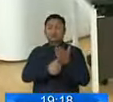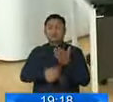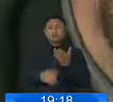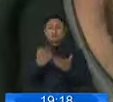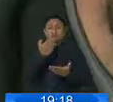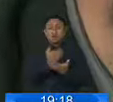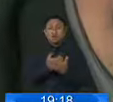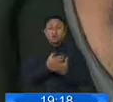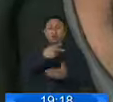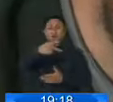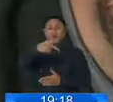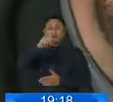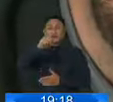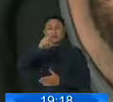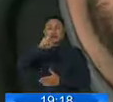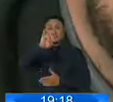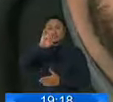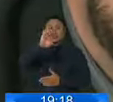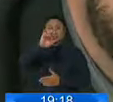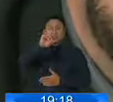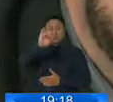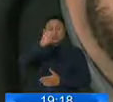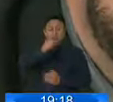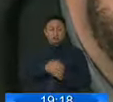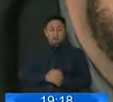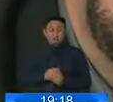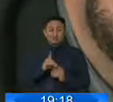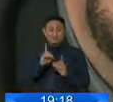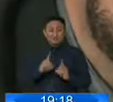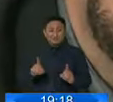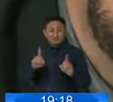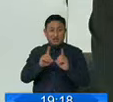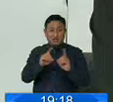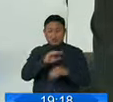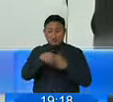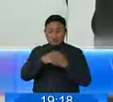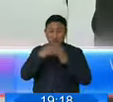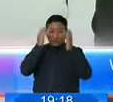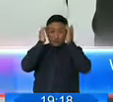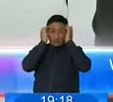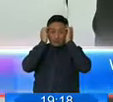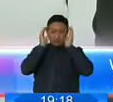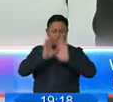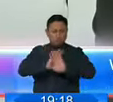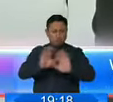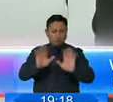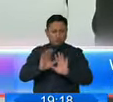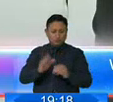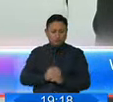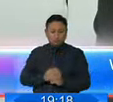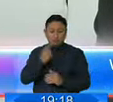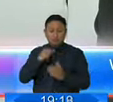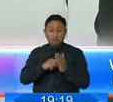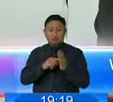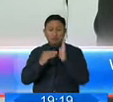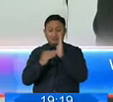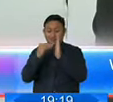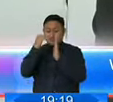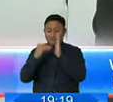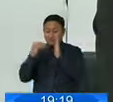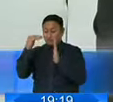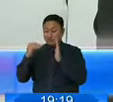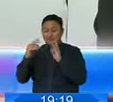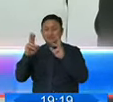Caviedes, aseguró que las cifras no deben generar una alerta excesiva. Esos rangos de variación, ¿no es cierto?, si está dentro del intervalo de